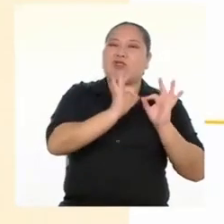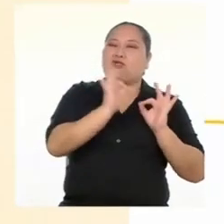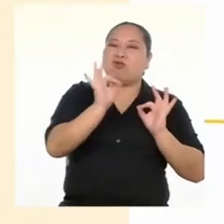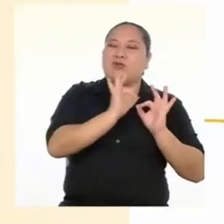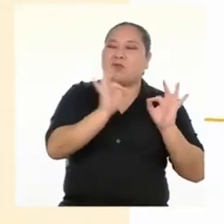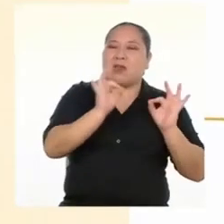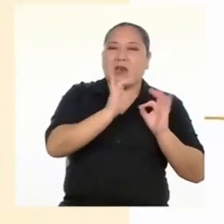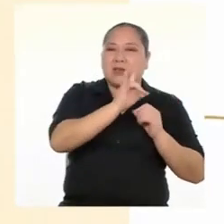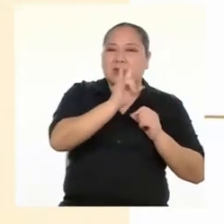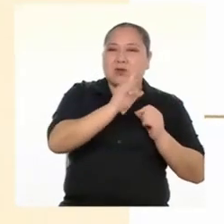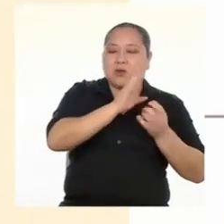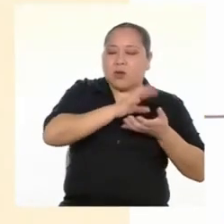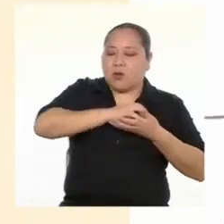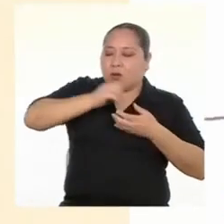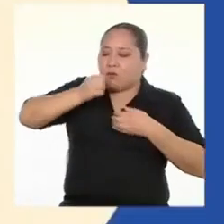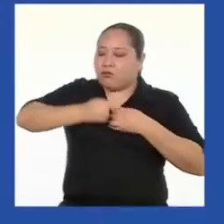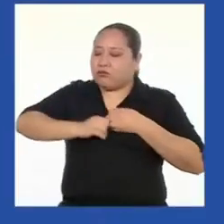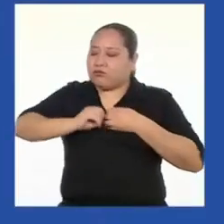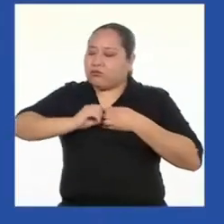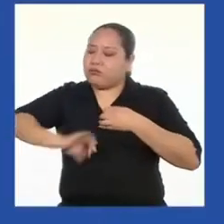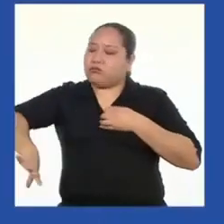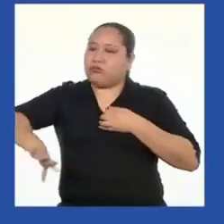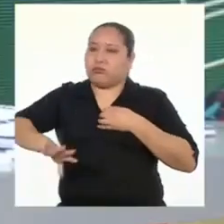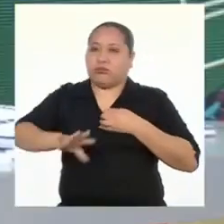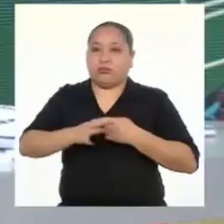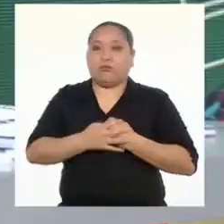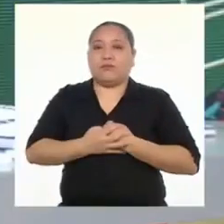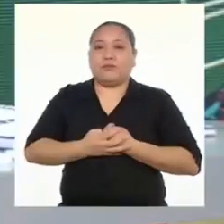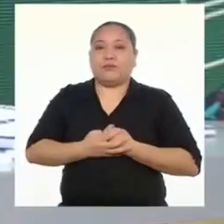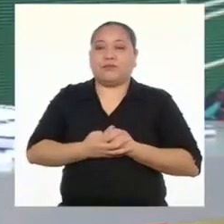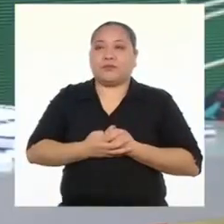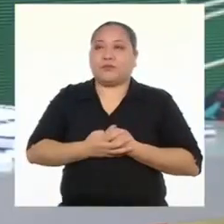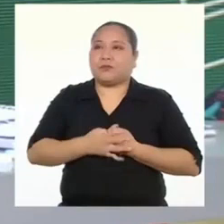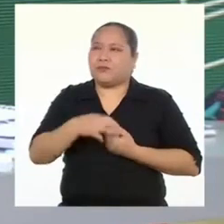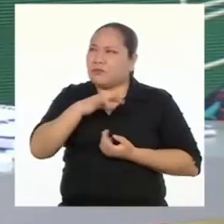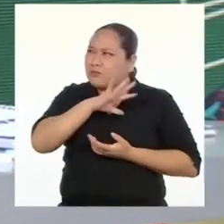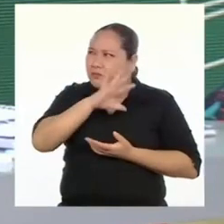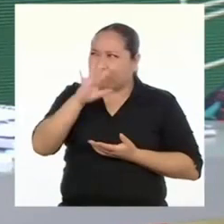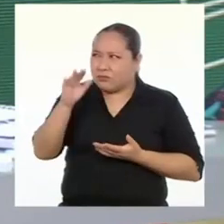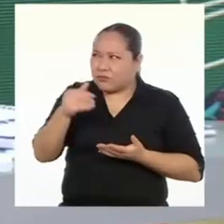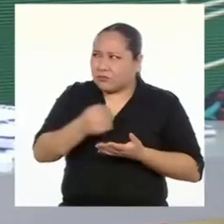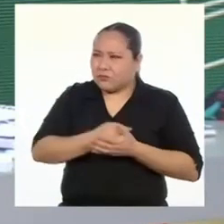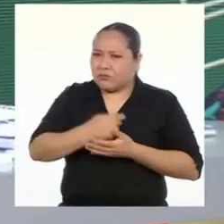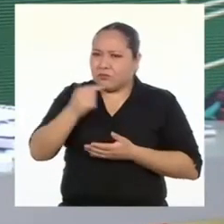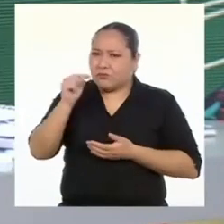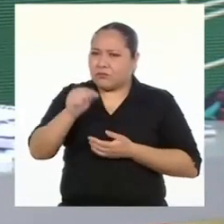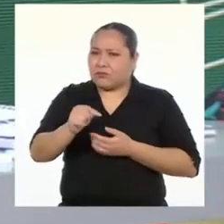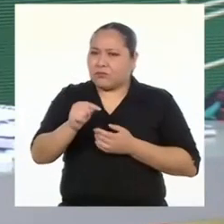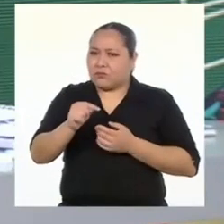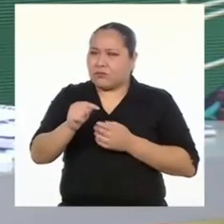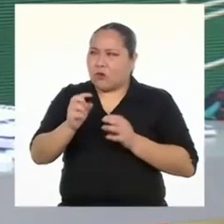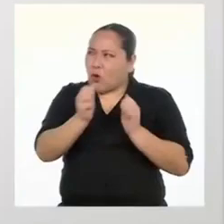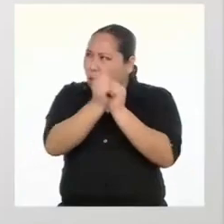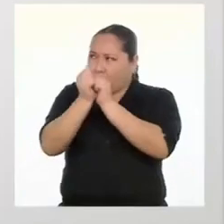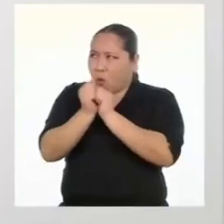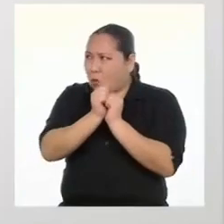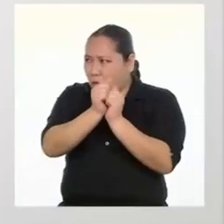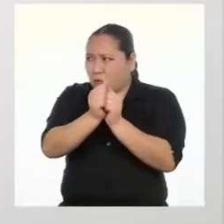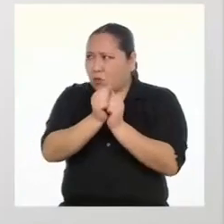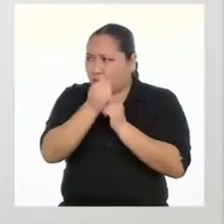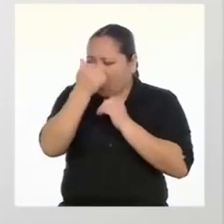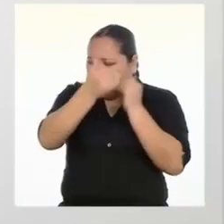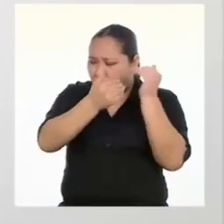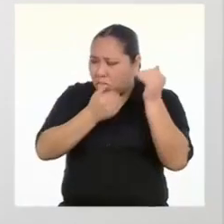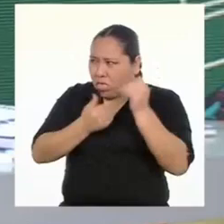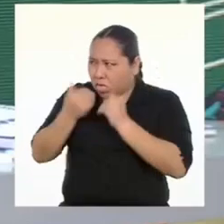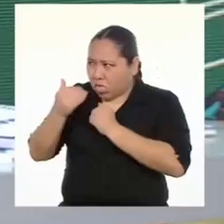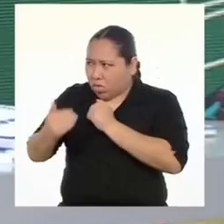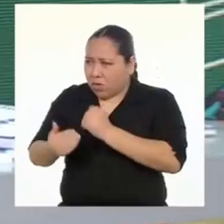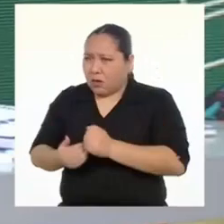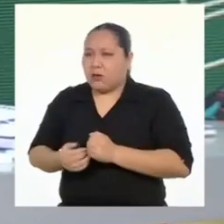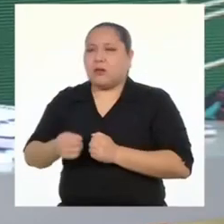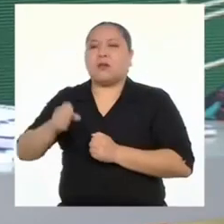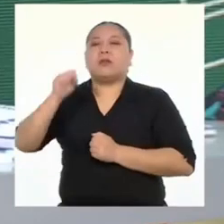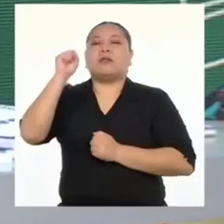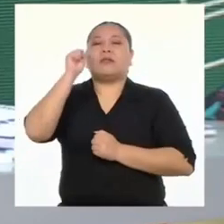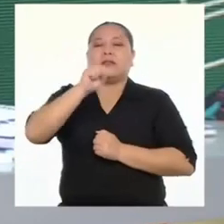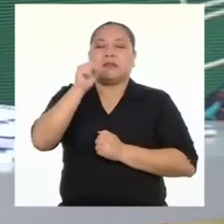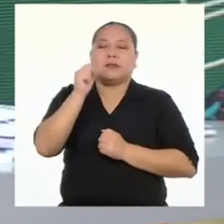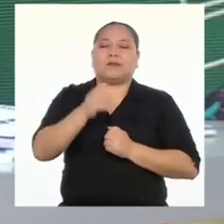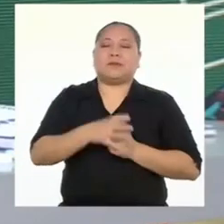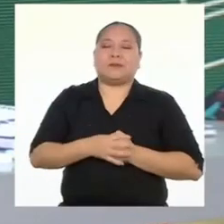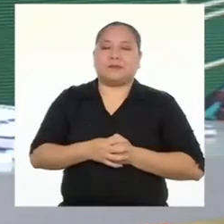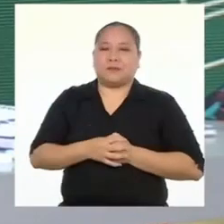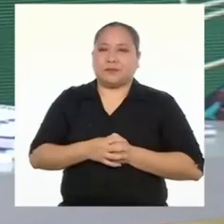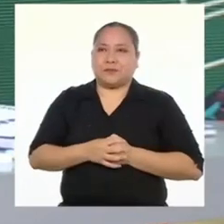último ocurre en nuestro sistema excretor. ¿Y todo esto ocurre simultáneamente? Así es, Yanira.